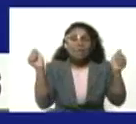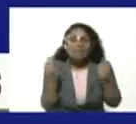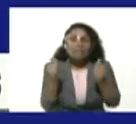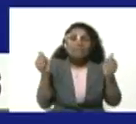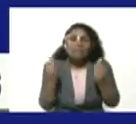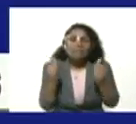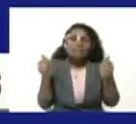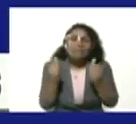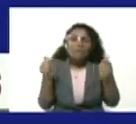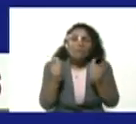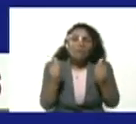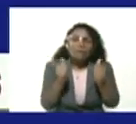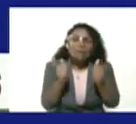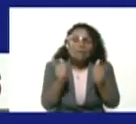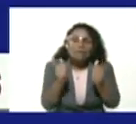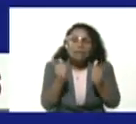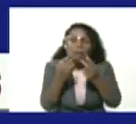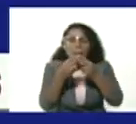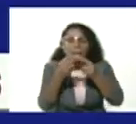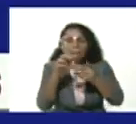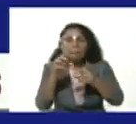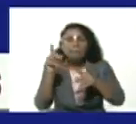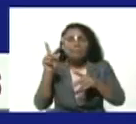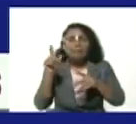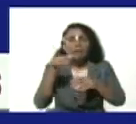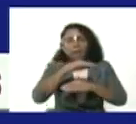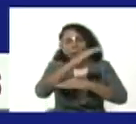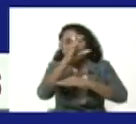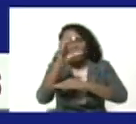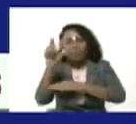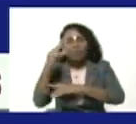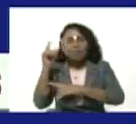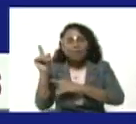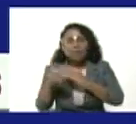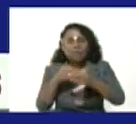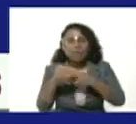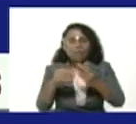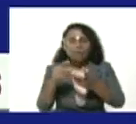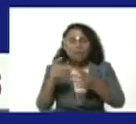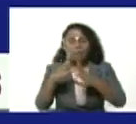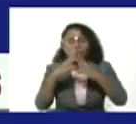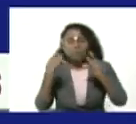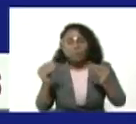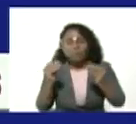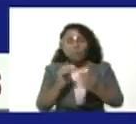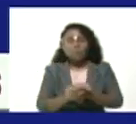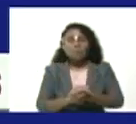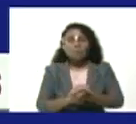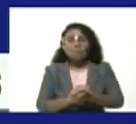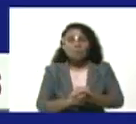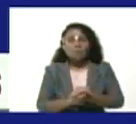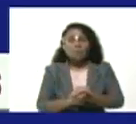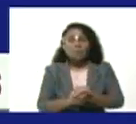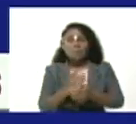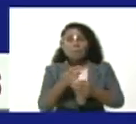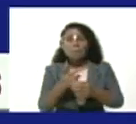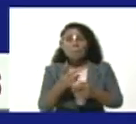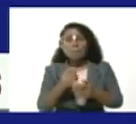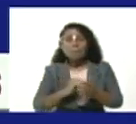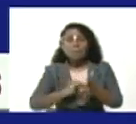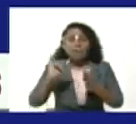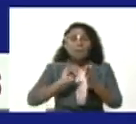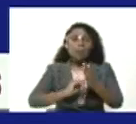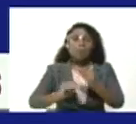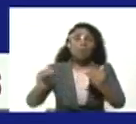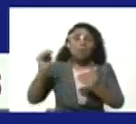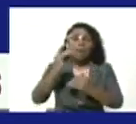del Pacífico y un calentamiento representativo del Atlántico y del Caribe. A mayor temperatura, el mar